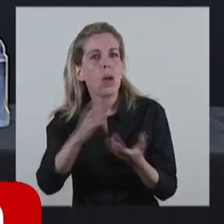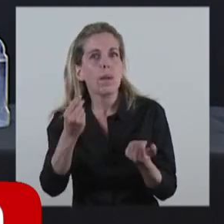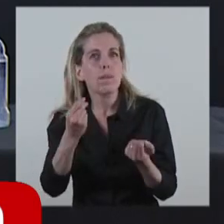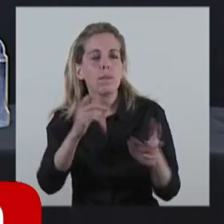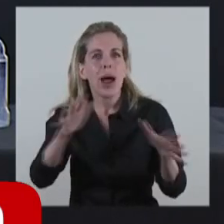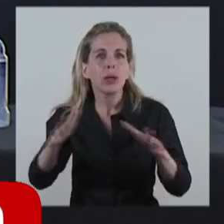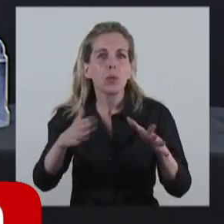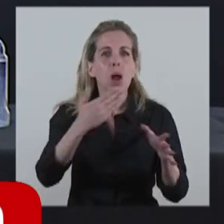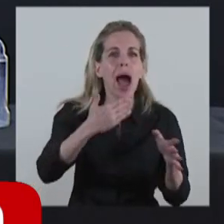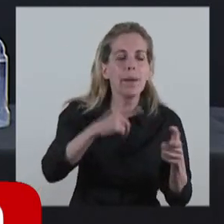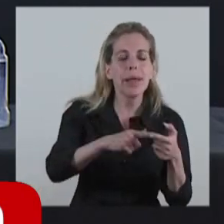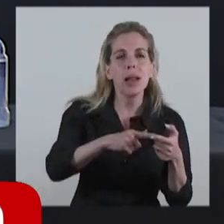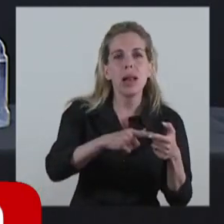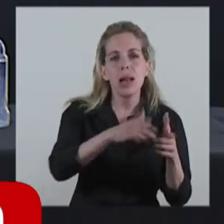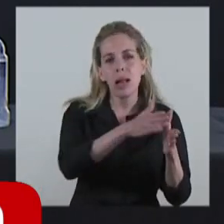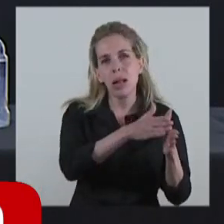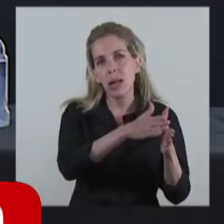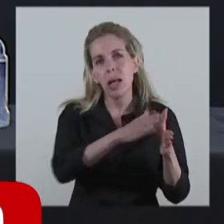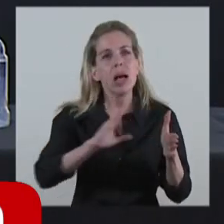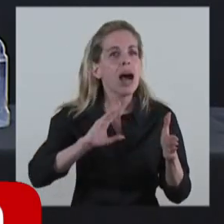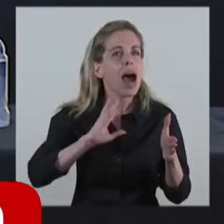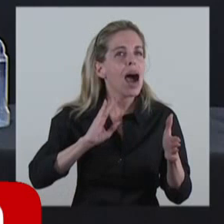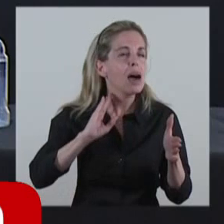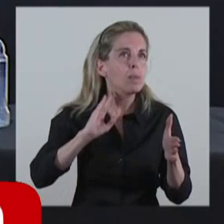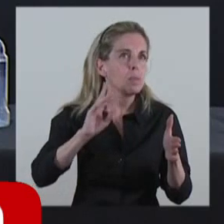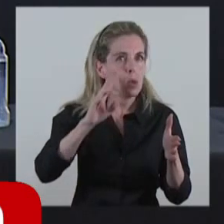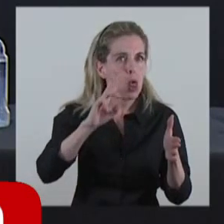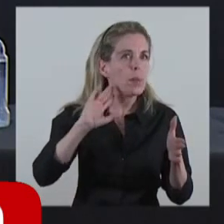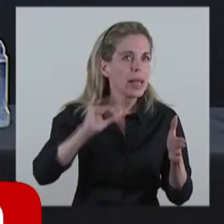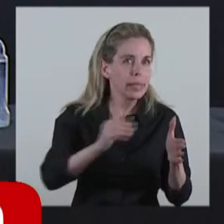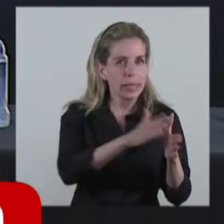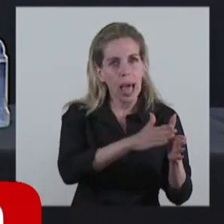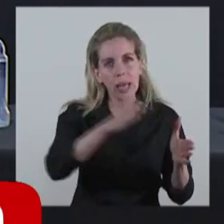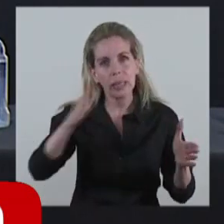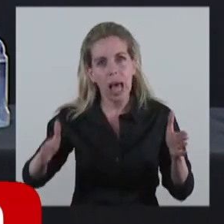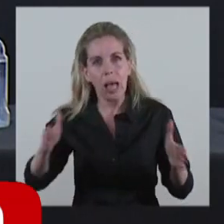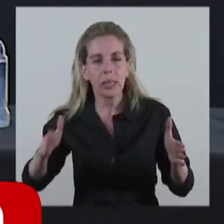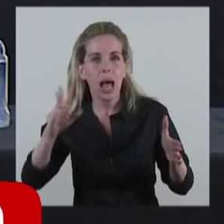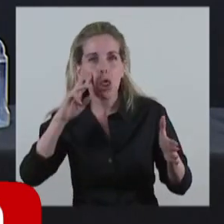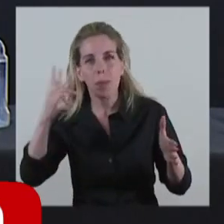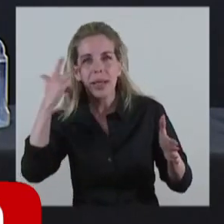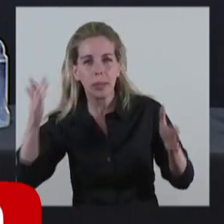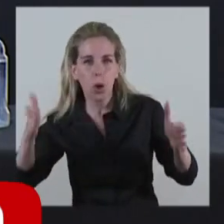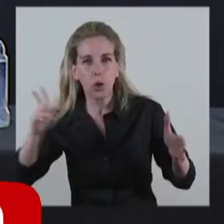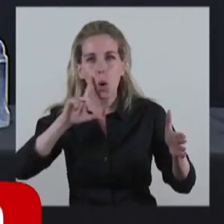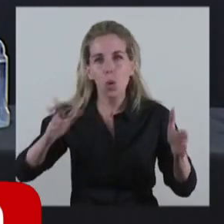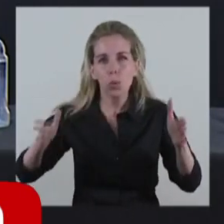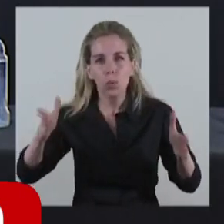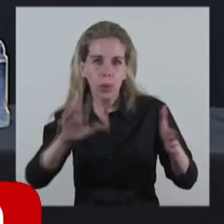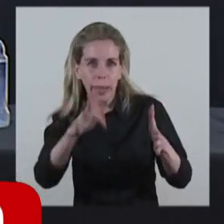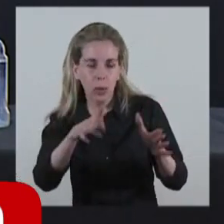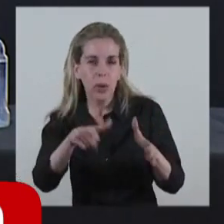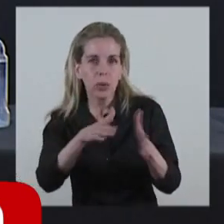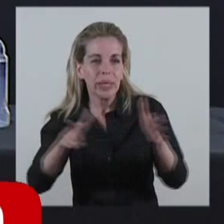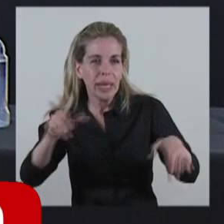entre abril del 2016 y mediados de años de 2018.